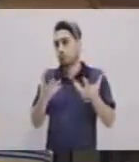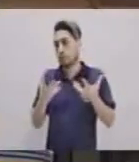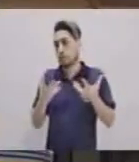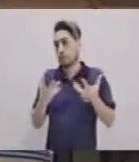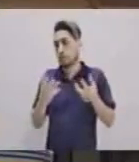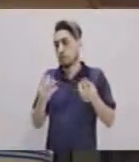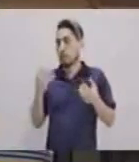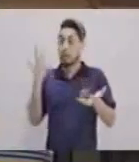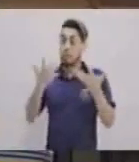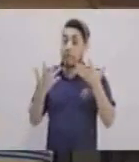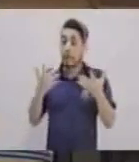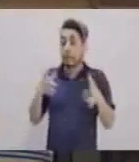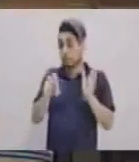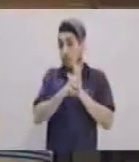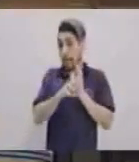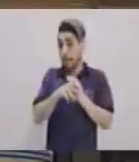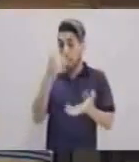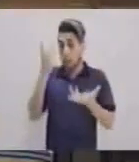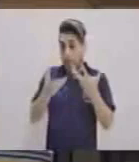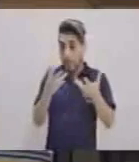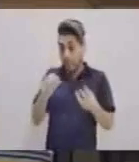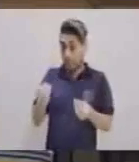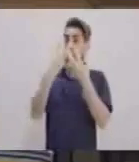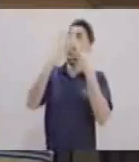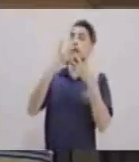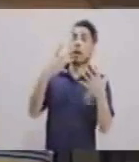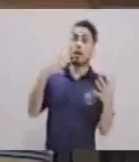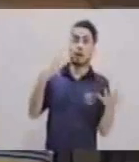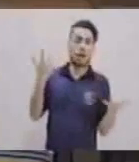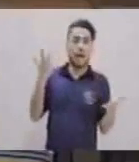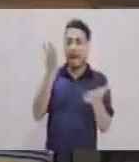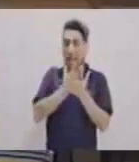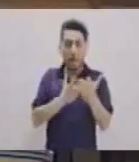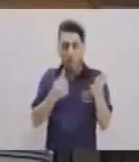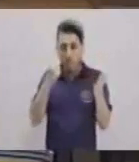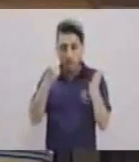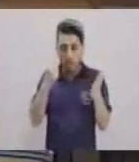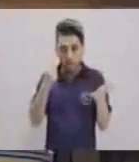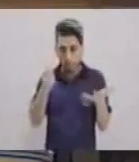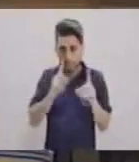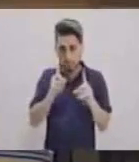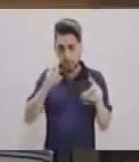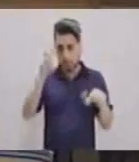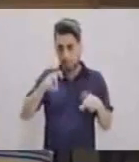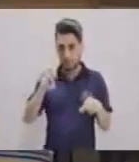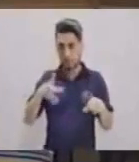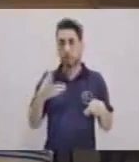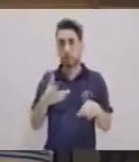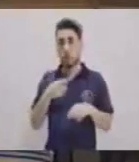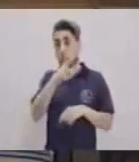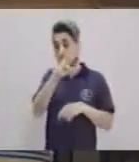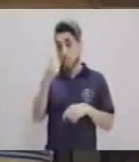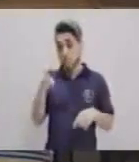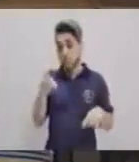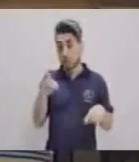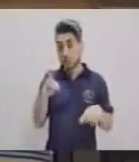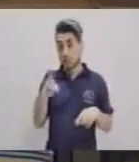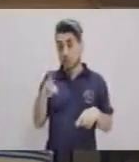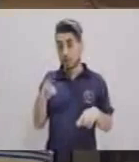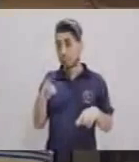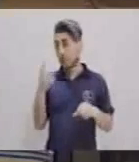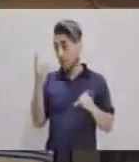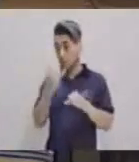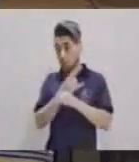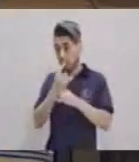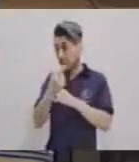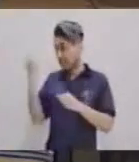y en un momento determinado nos pudo haber expuesto a un accidente realmente innecesario. Por lo pronto, ustedes, cuando si